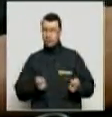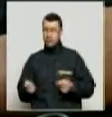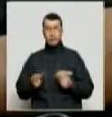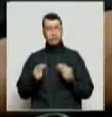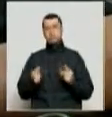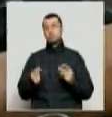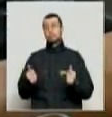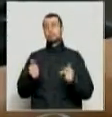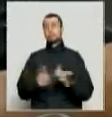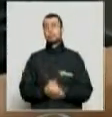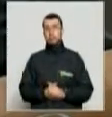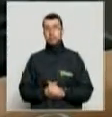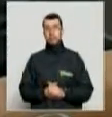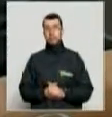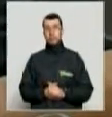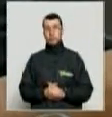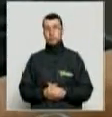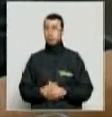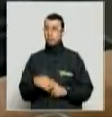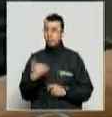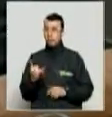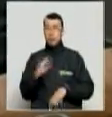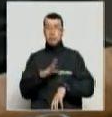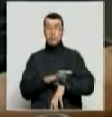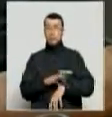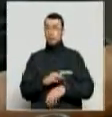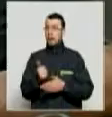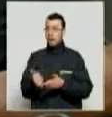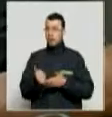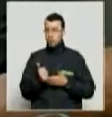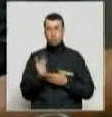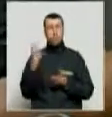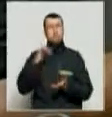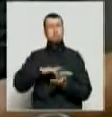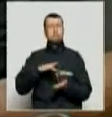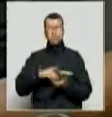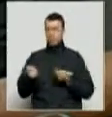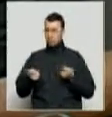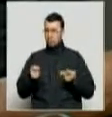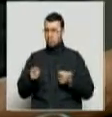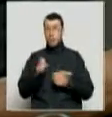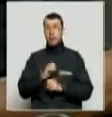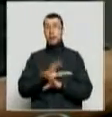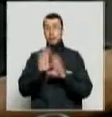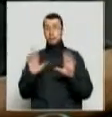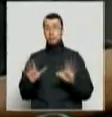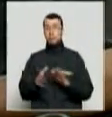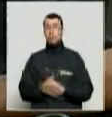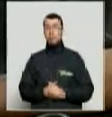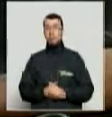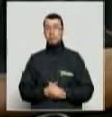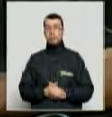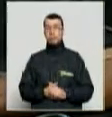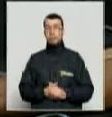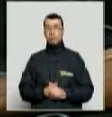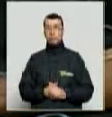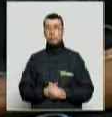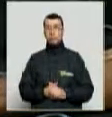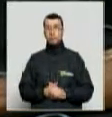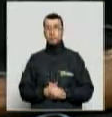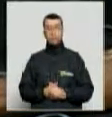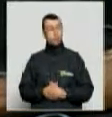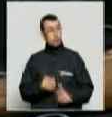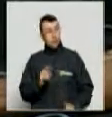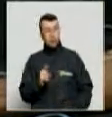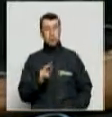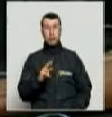rápida, muy eficaz y que nos ayuda a los médicos a tomar conductas de manera clara. Decía usted, doctor Freddy, que esto es